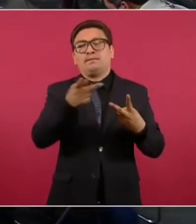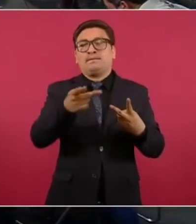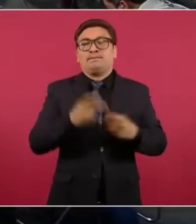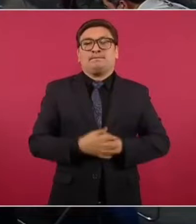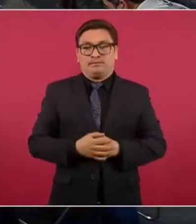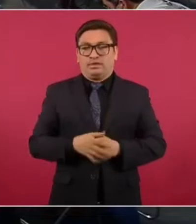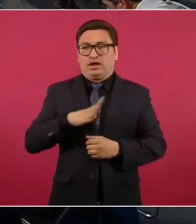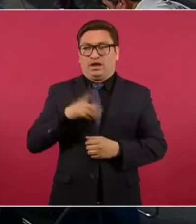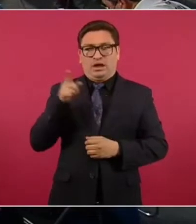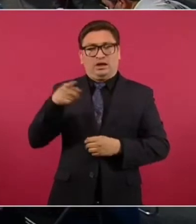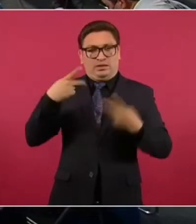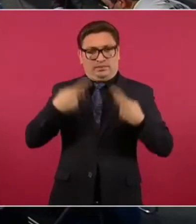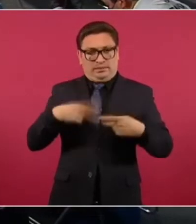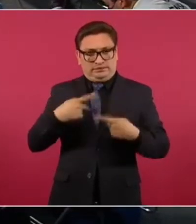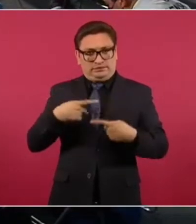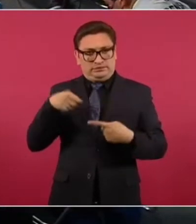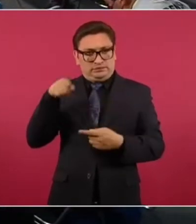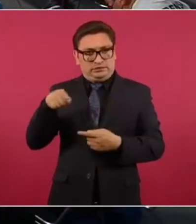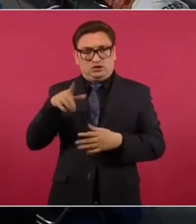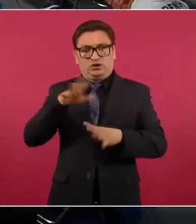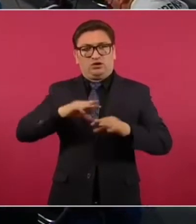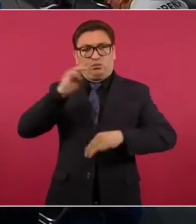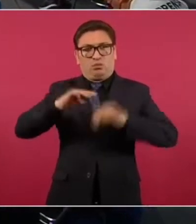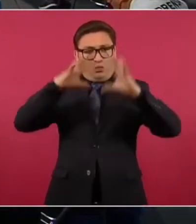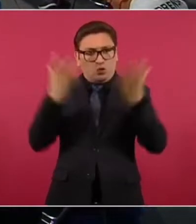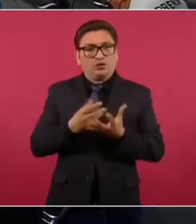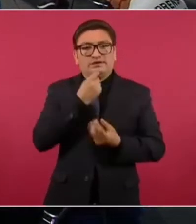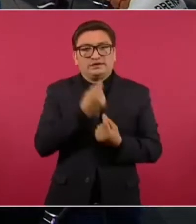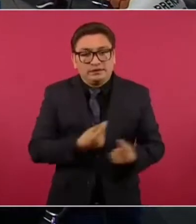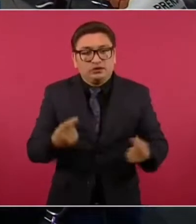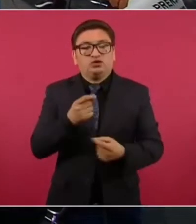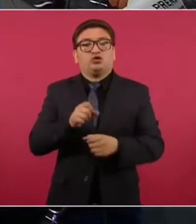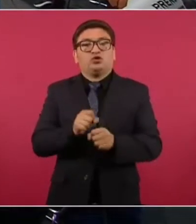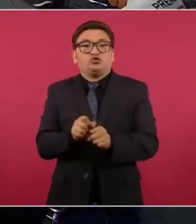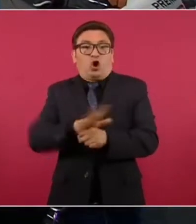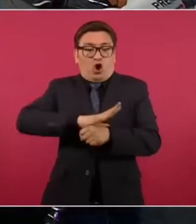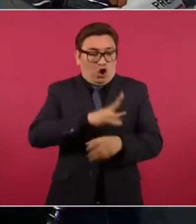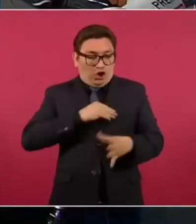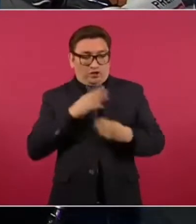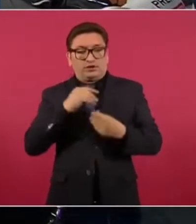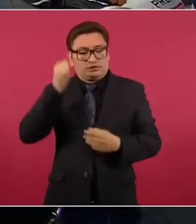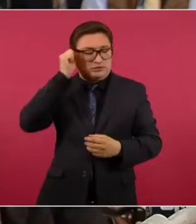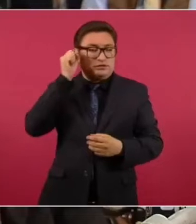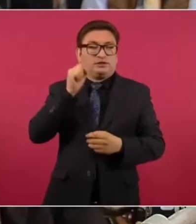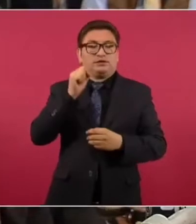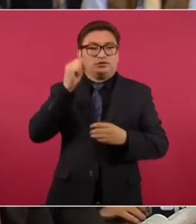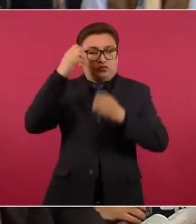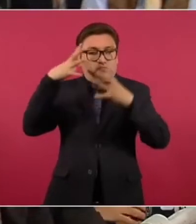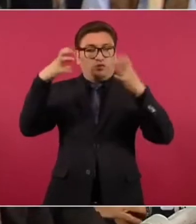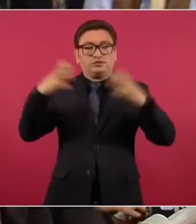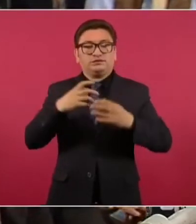un síndrome que se ha reportado pues en todo el mundo en niños que les ha dado COVID, que se llama síndrome inflamatorio